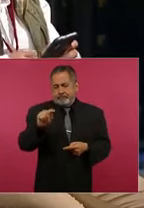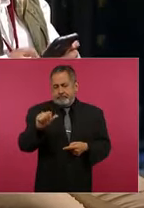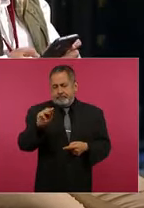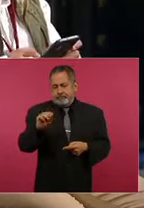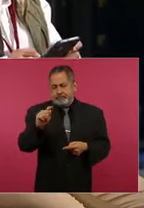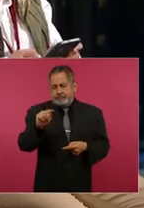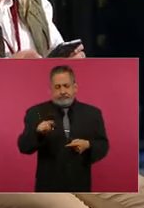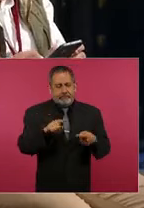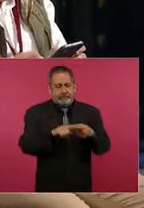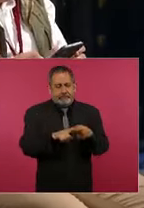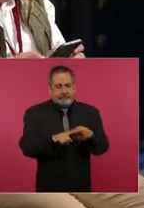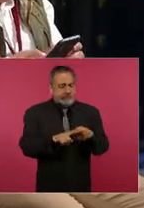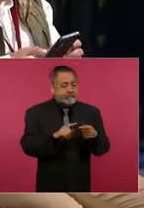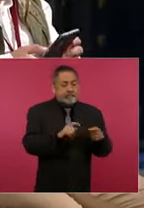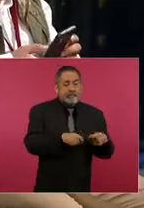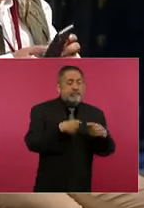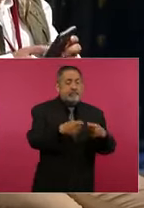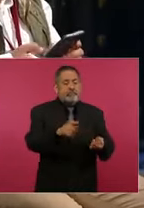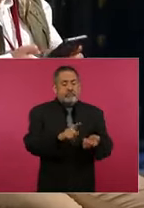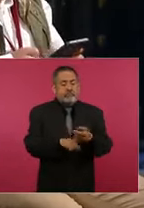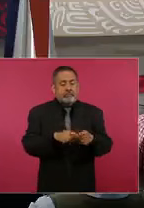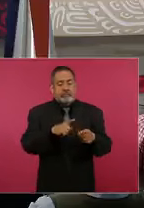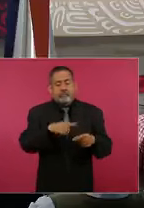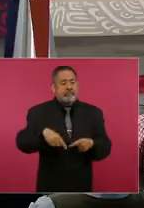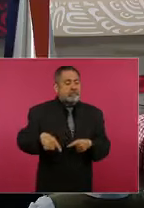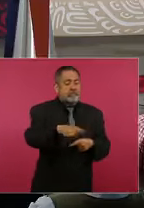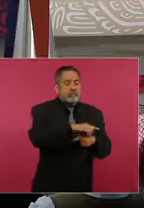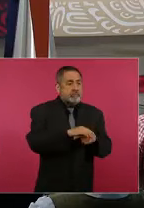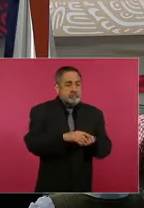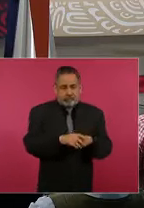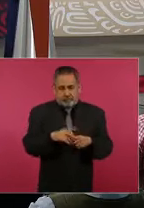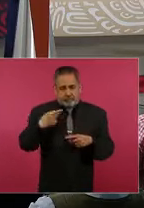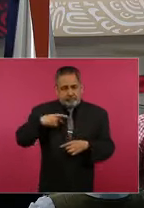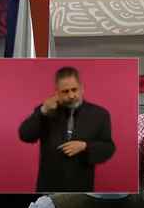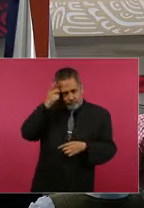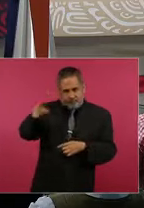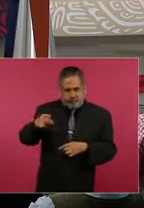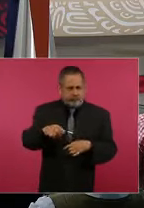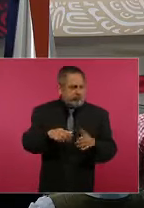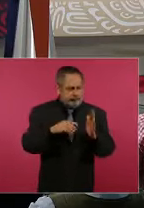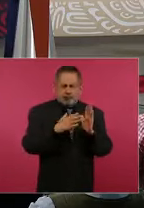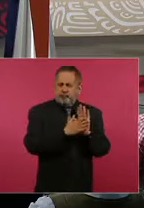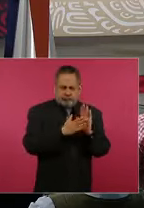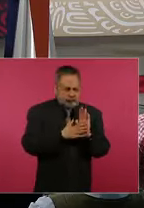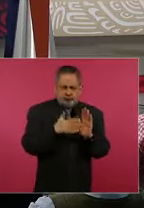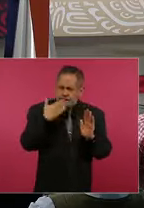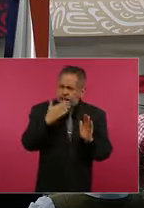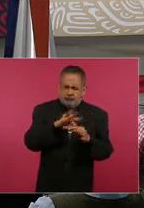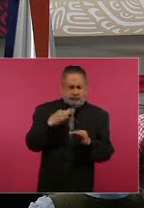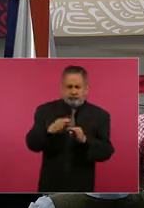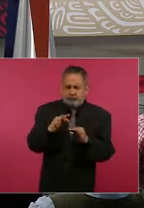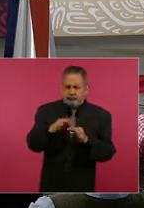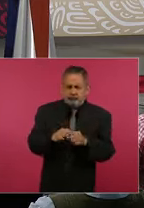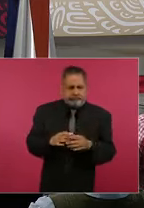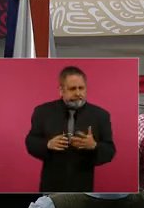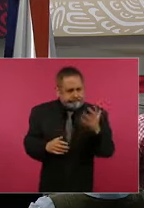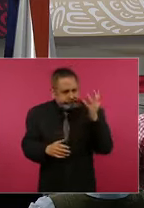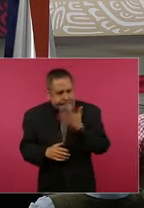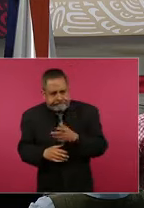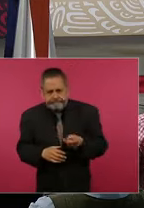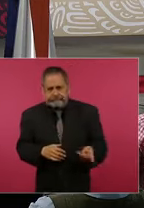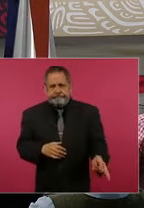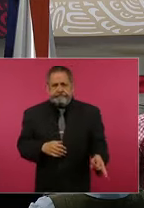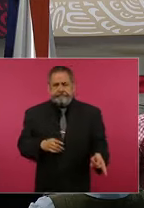entregó nuestro coto a los propietarios con las especificaciones, garantías, etcétera, etcétera. Y aquí los